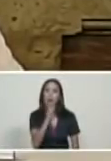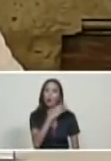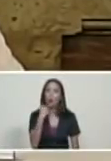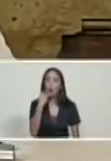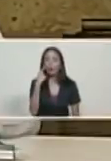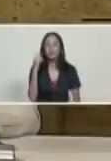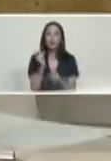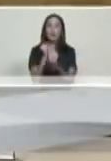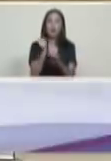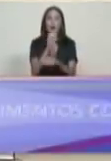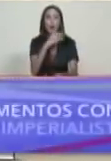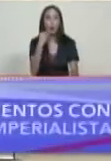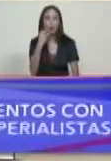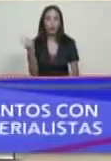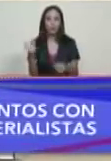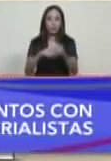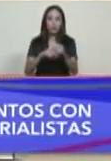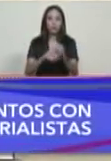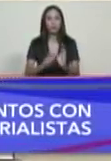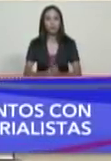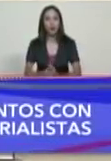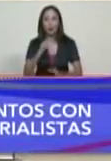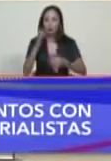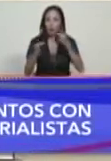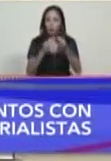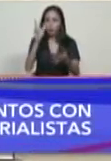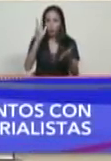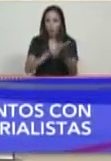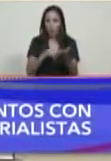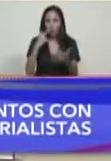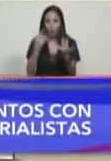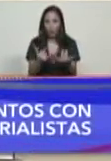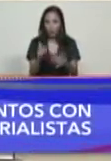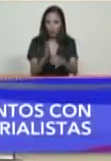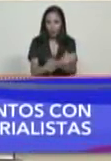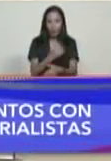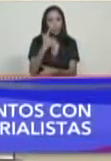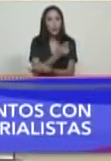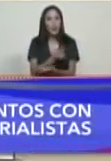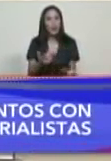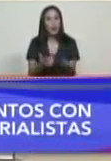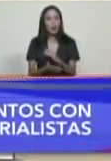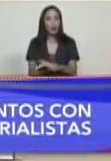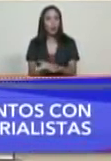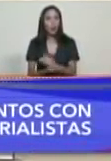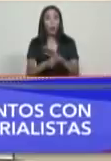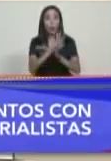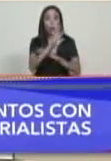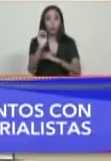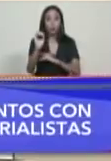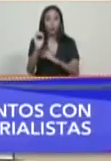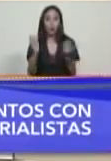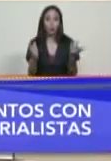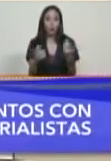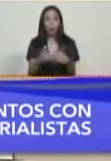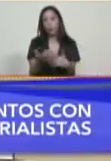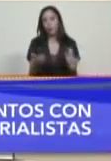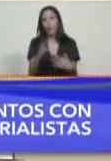juvenil, con estos petros que acabo de aprobar, recibe un estipendio de 400 bolívares